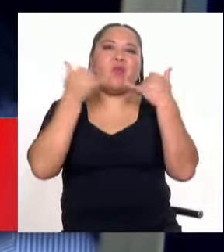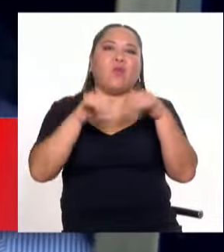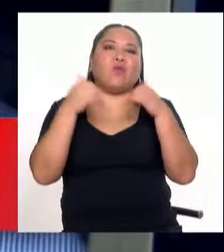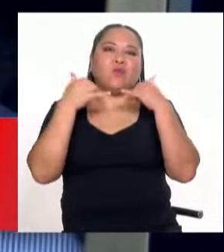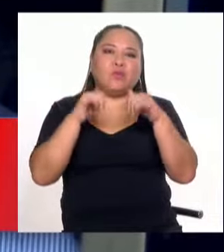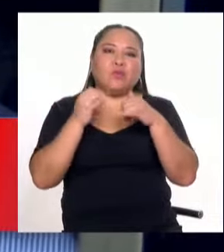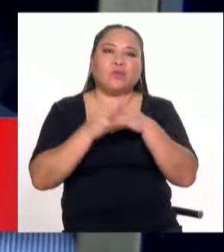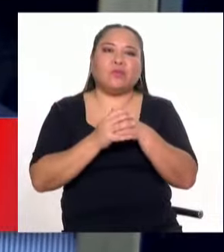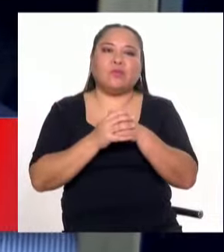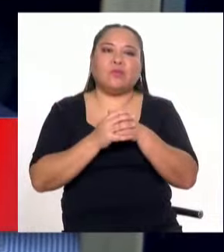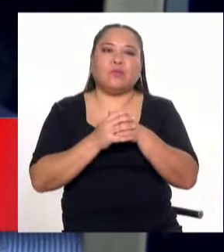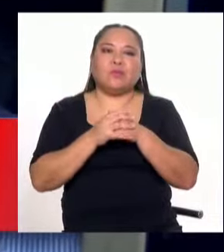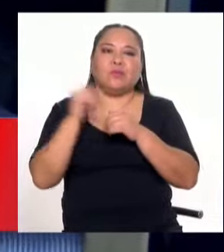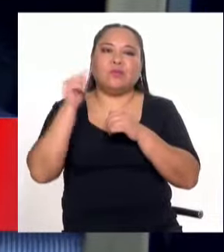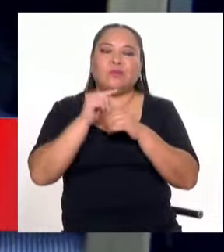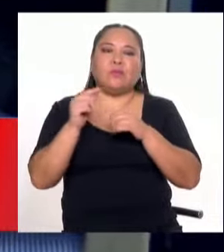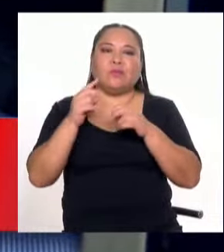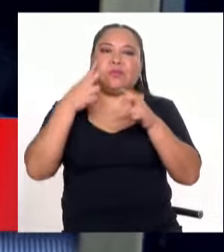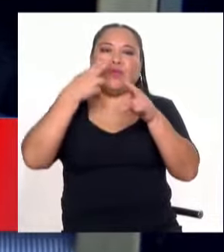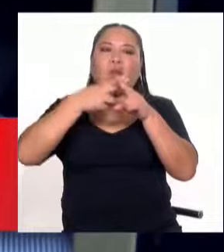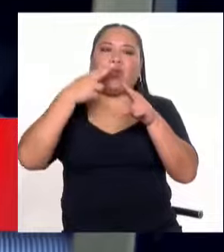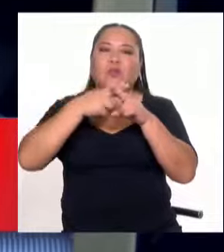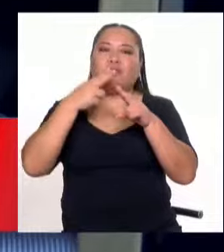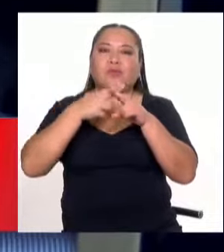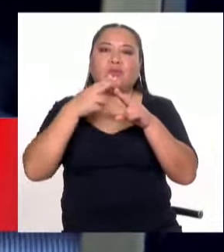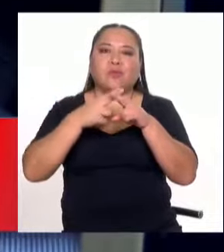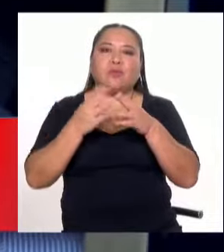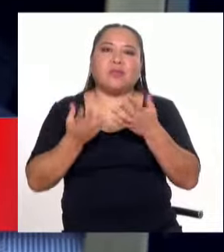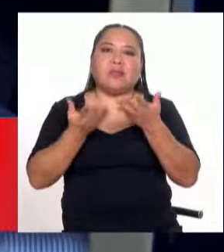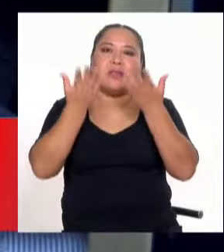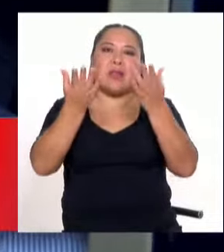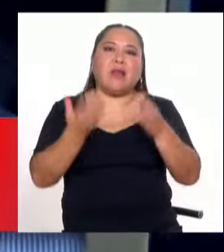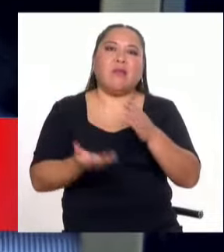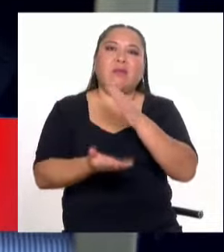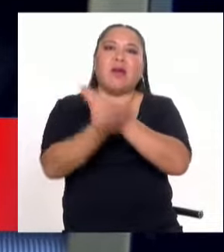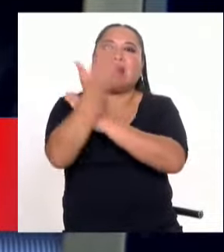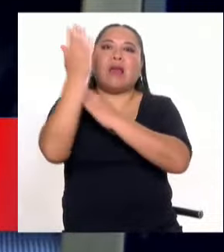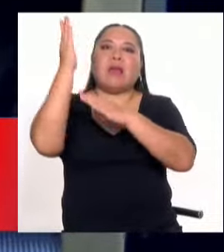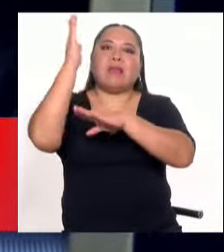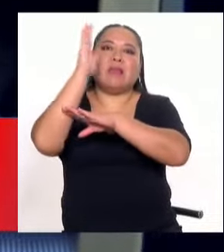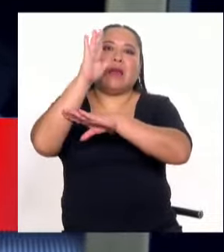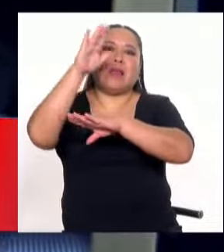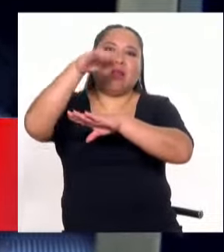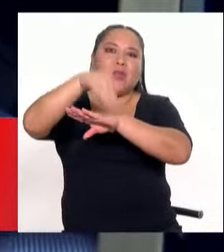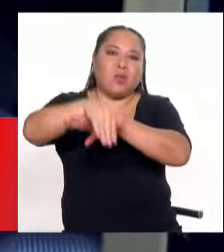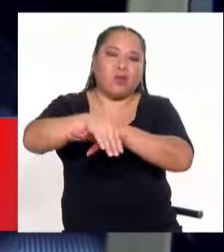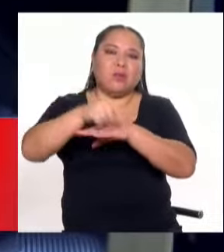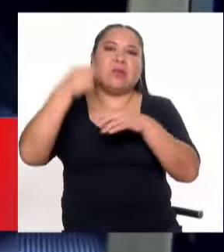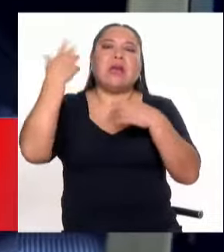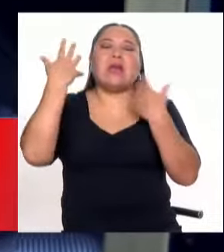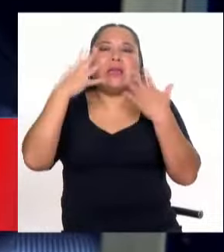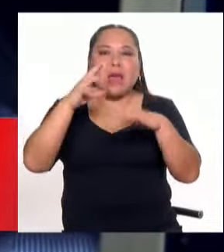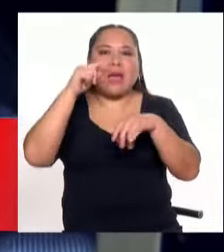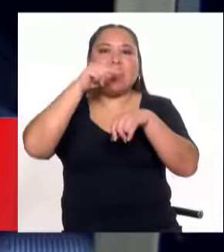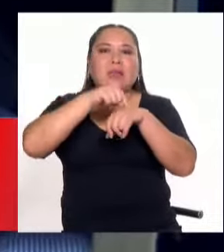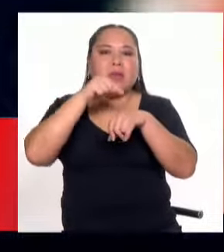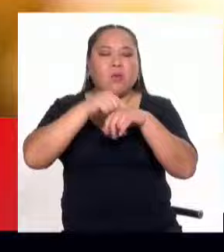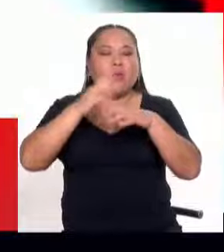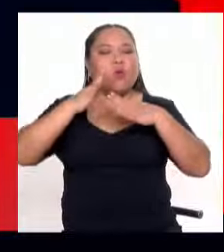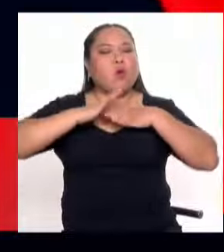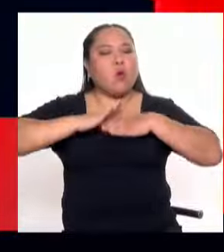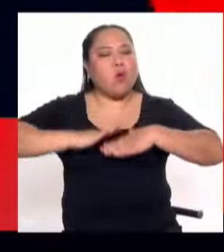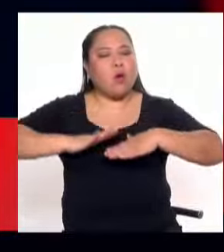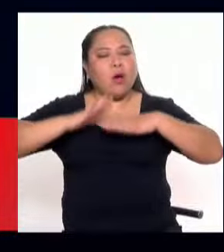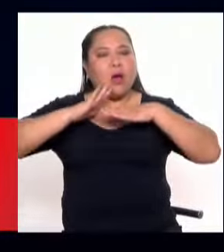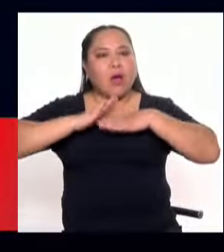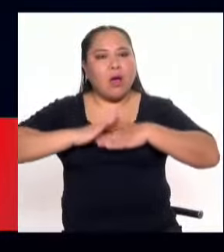de de todos estos nombres que se dan mañana tarde y noche hay tiempo vamos a tomarnos las cosas con calma